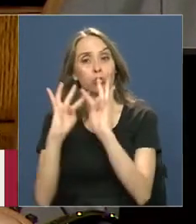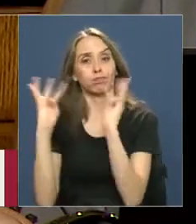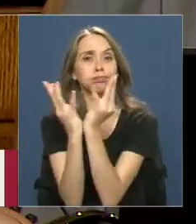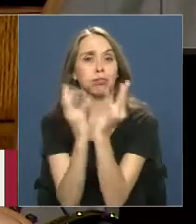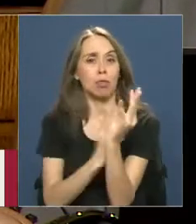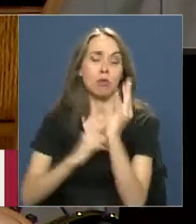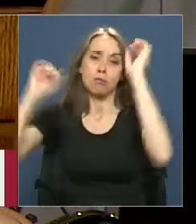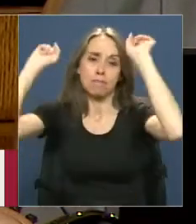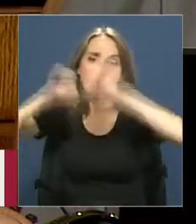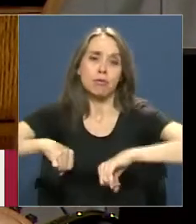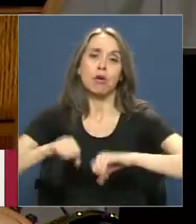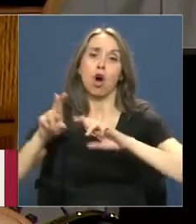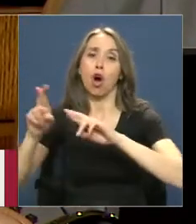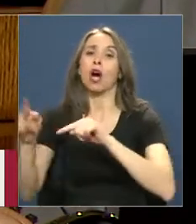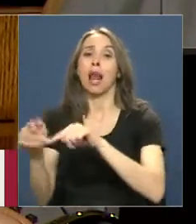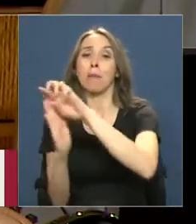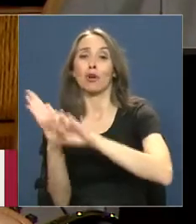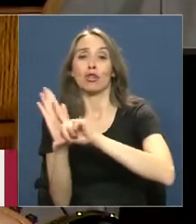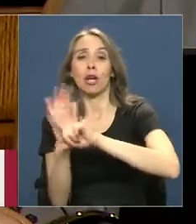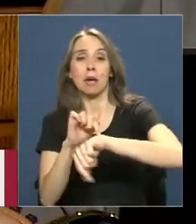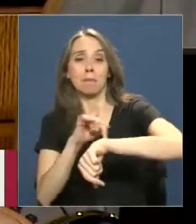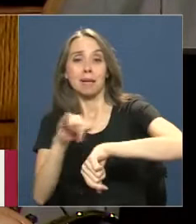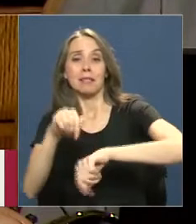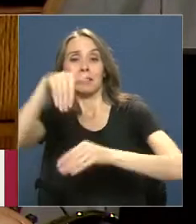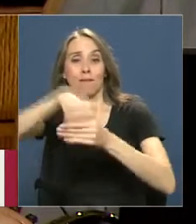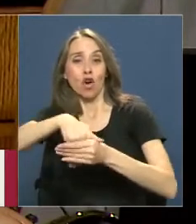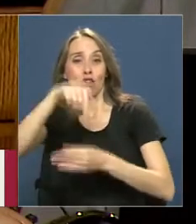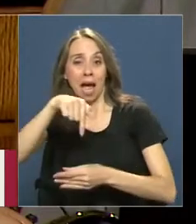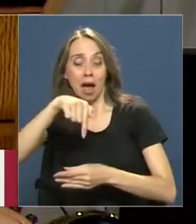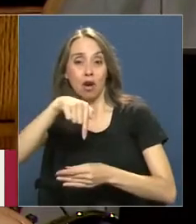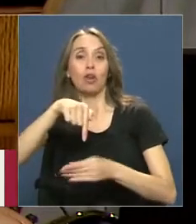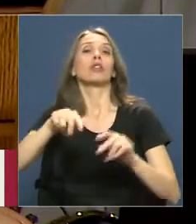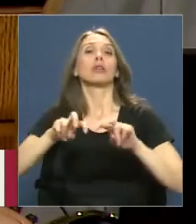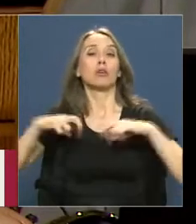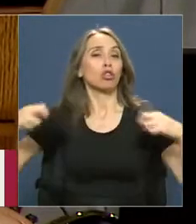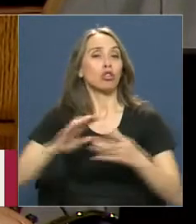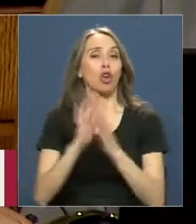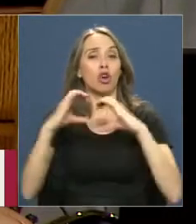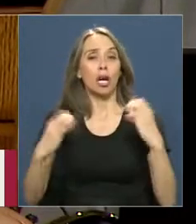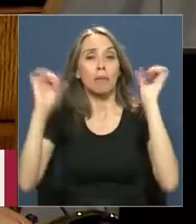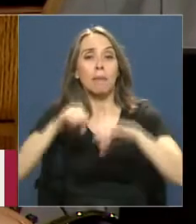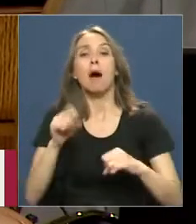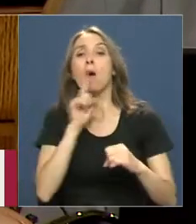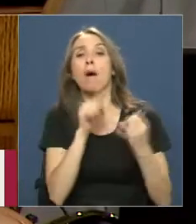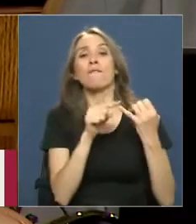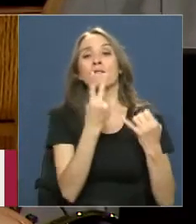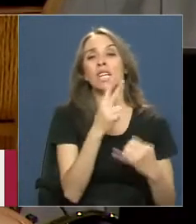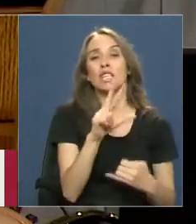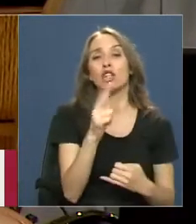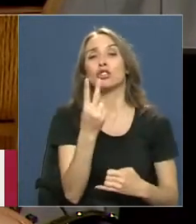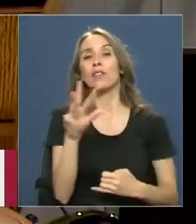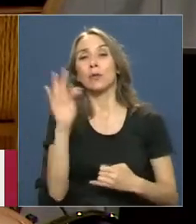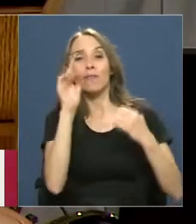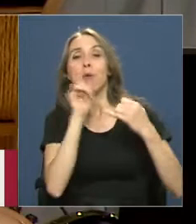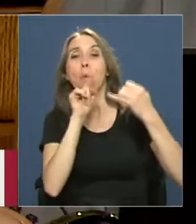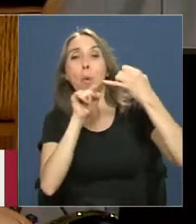que se apruebe en esta sala cuando se vote, hoy día mismo, un día, el último día de febrero, puede ser el 28 o el 29 de febrero,